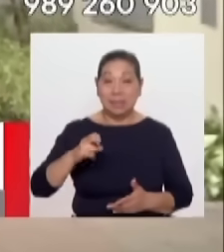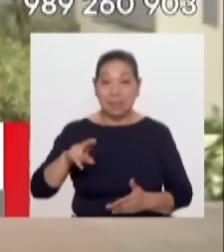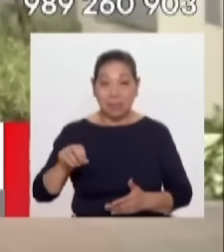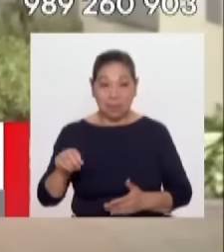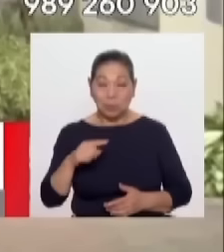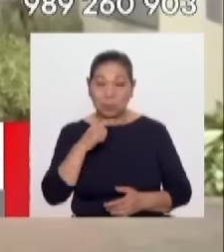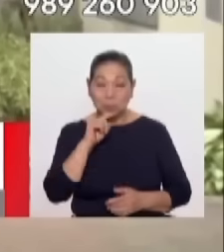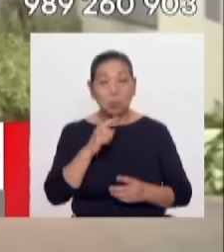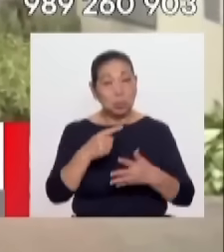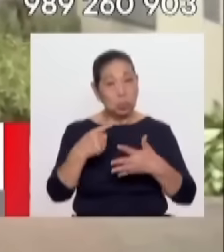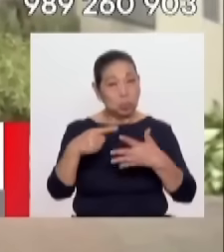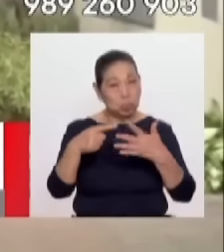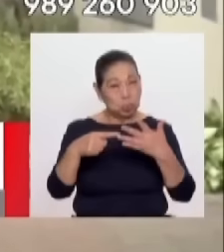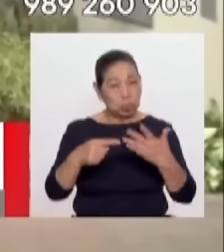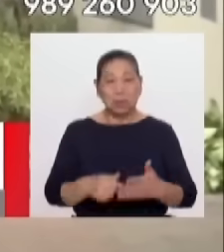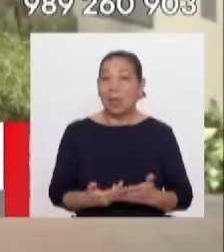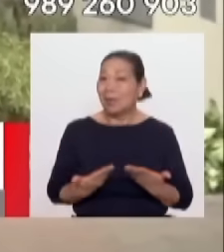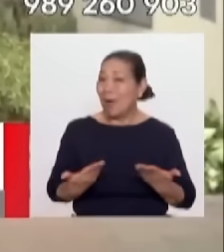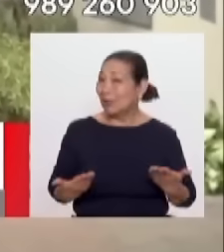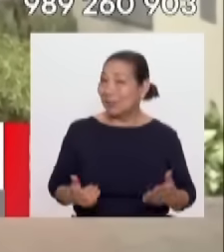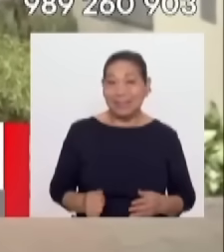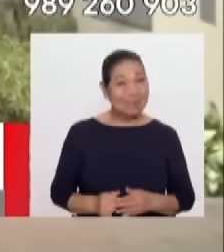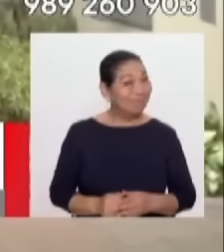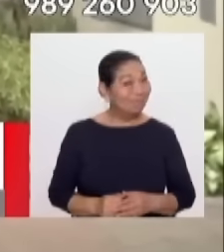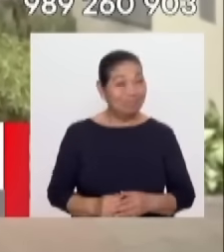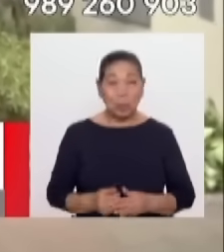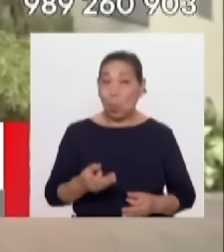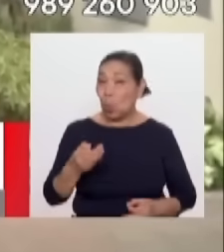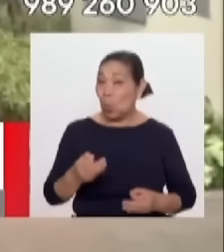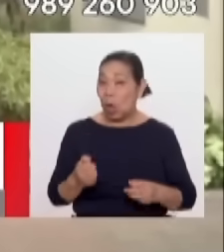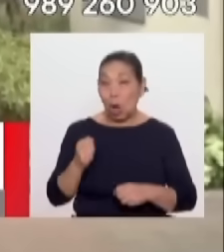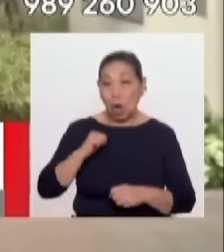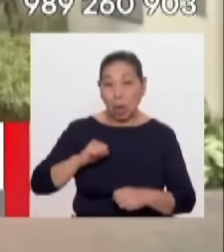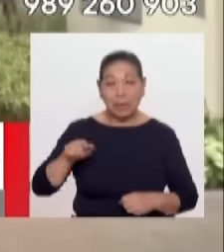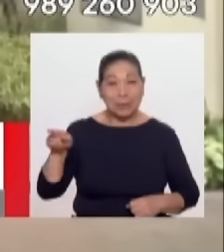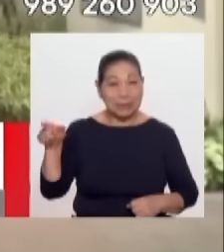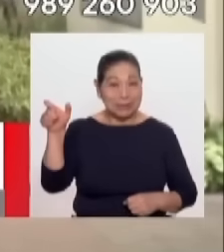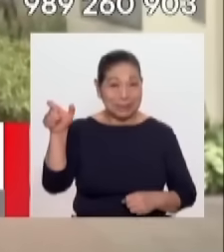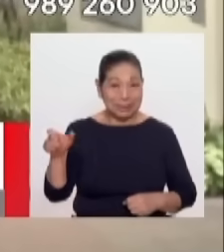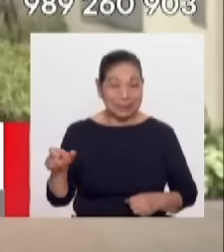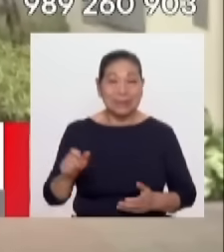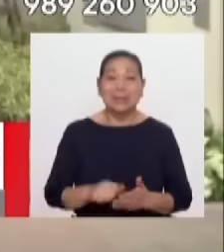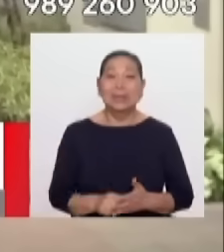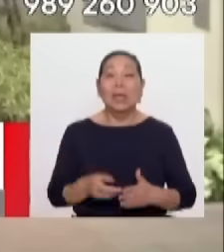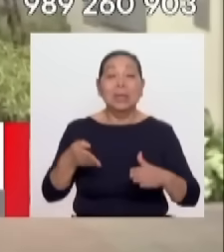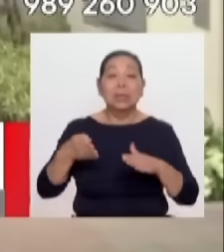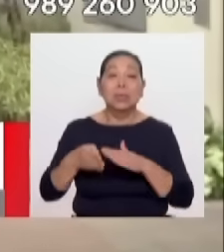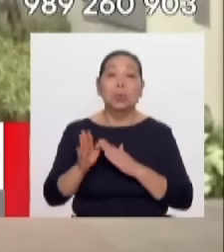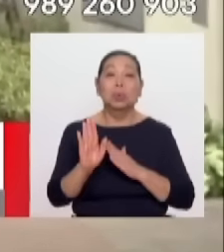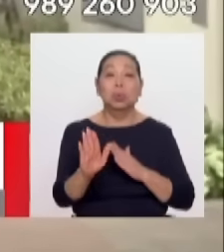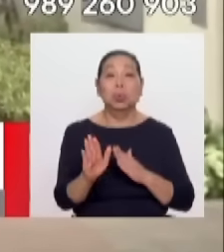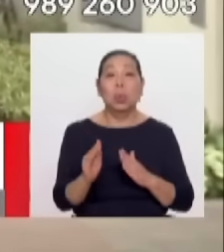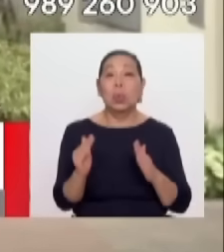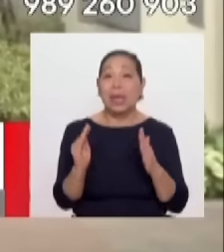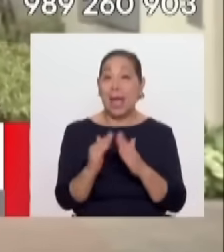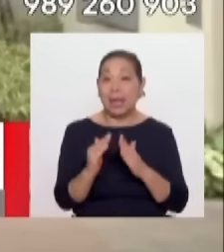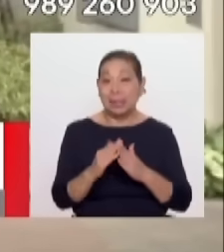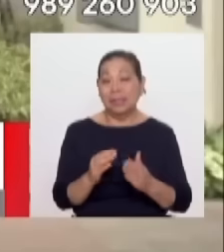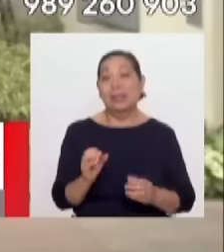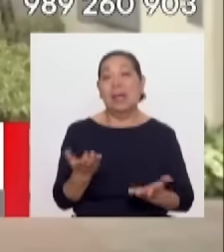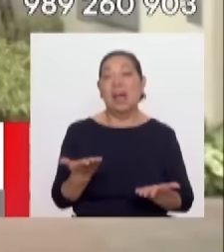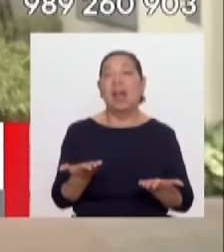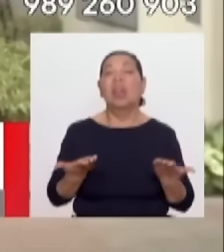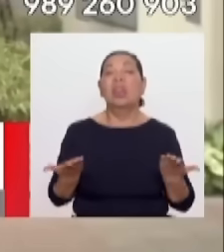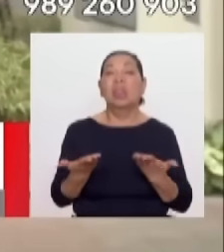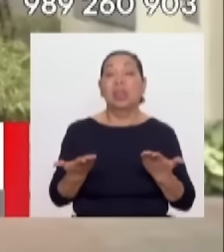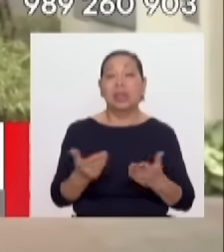resaltaba una serie de irregularidades judiciales en su contra que involucraban allanamiento en sus viviendas